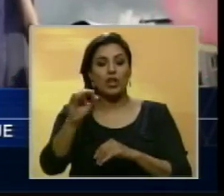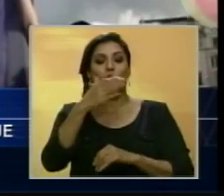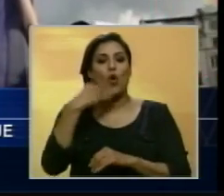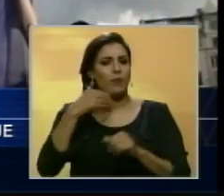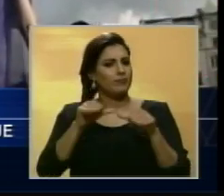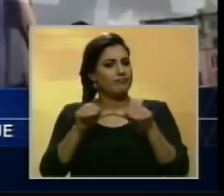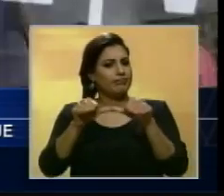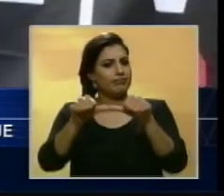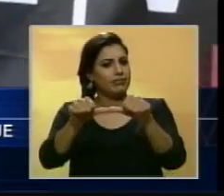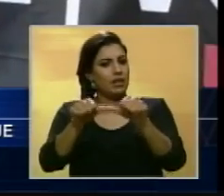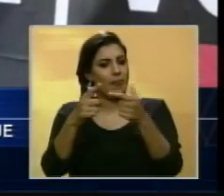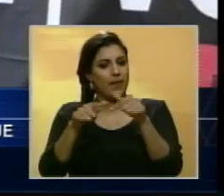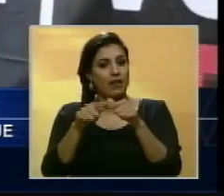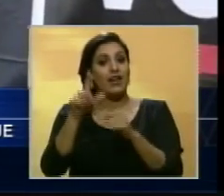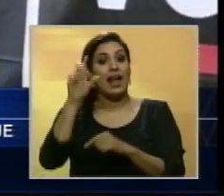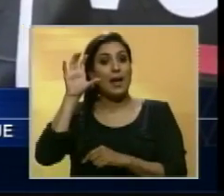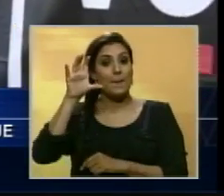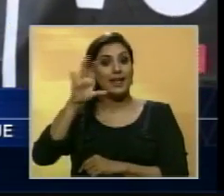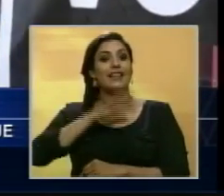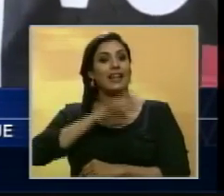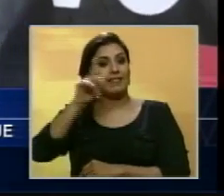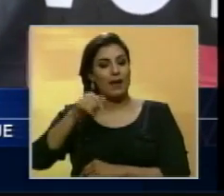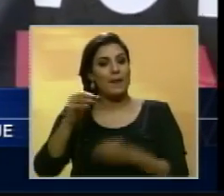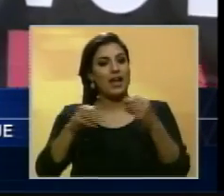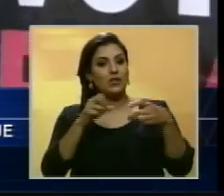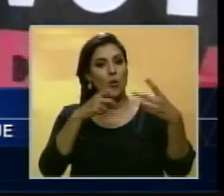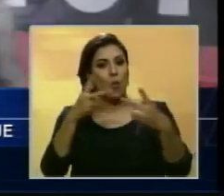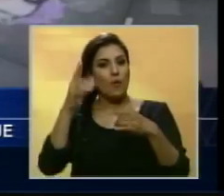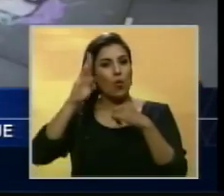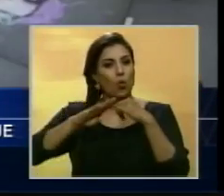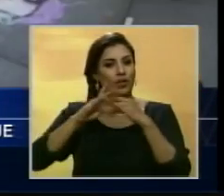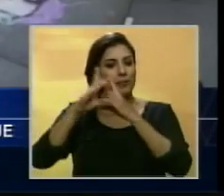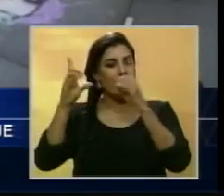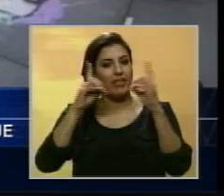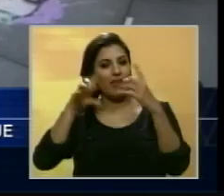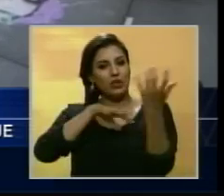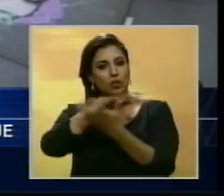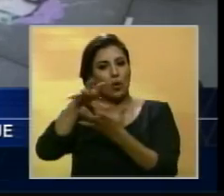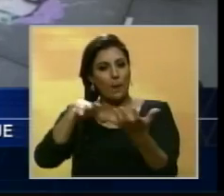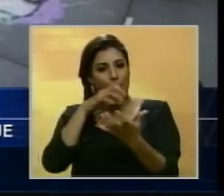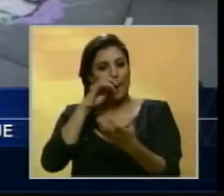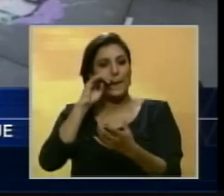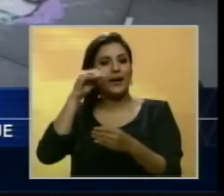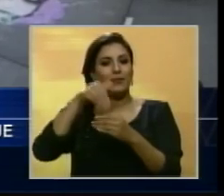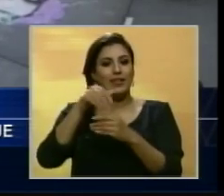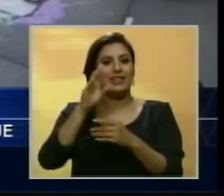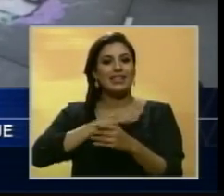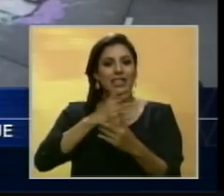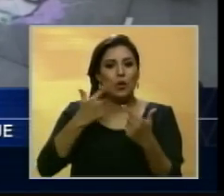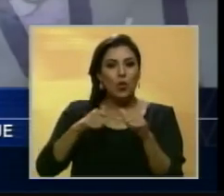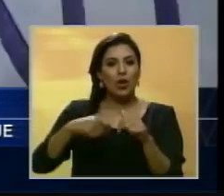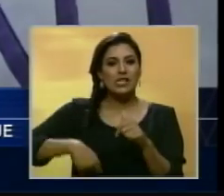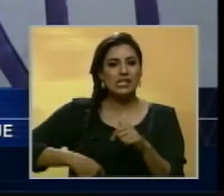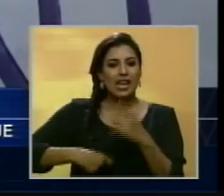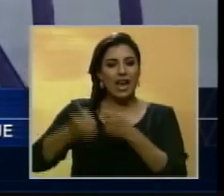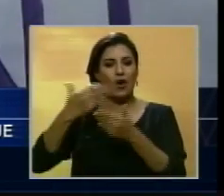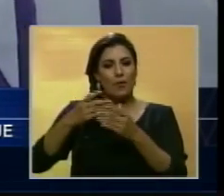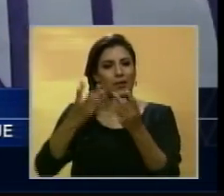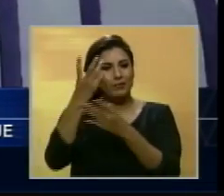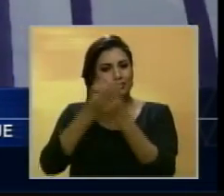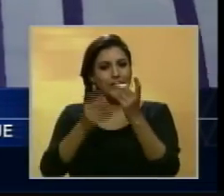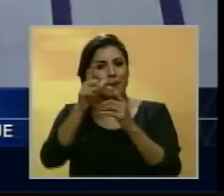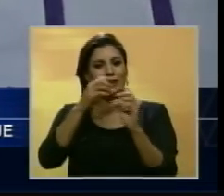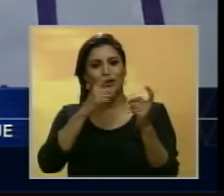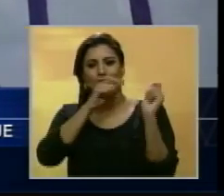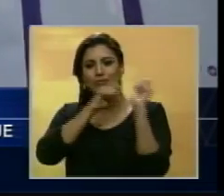la permanencia en el bloque. En el país también fue realizado un último debate sobre el referéndum y su influencia en la economía e inmigración.